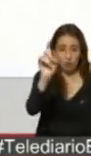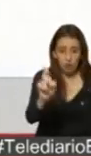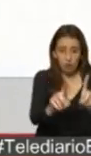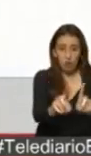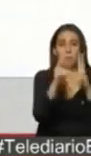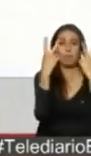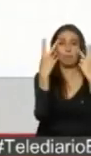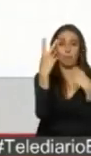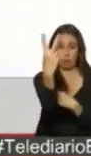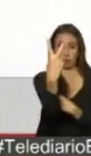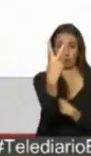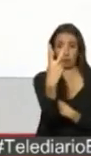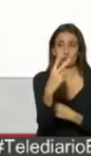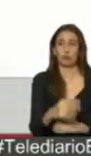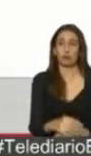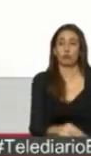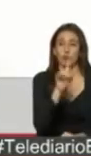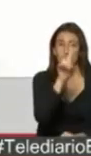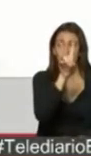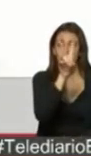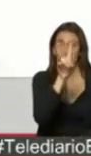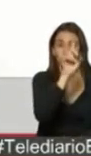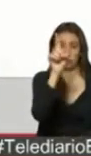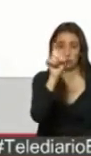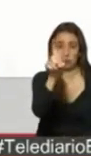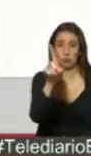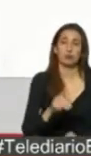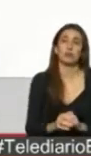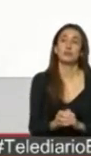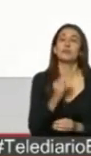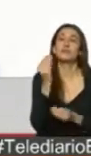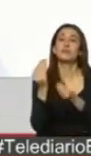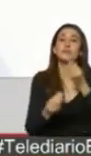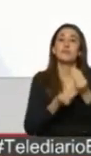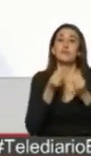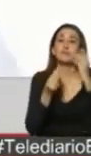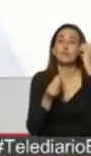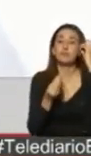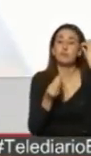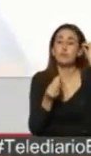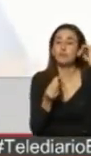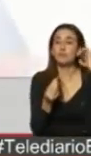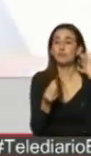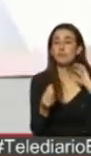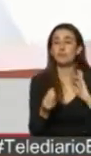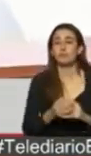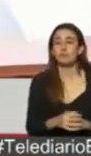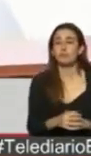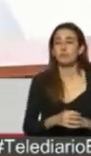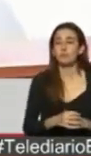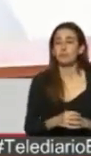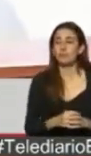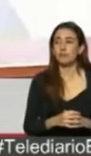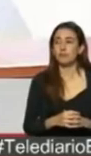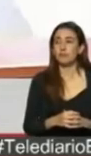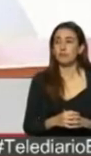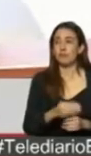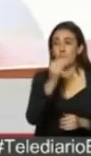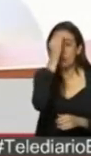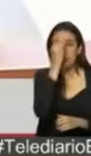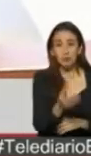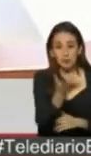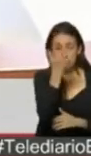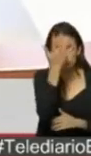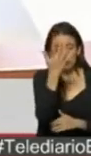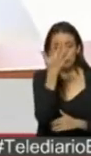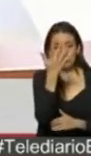coincidir todos. De inmediato, Jorge Andrés González, de Diario El Comercio, por favor. Buenos días,